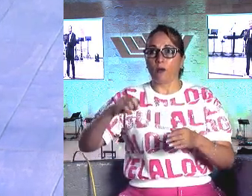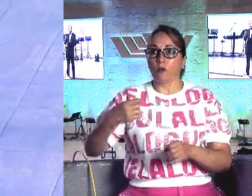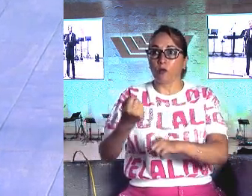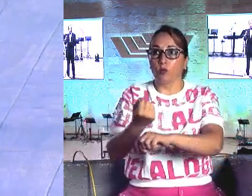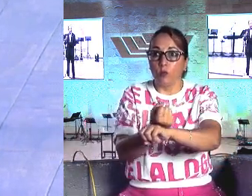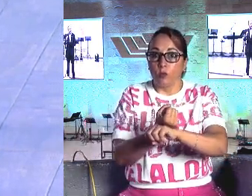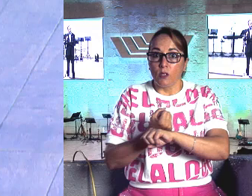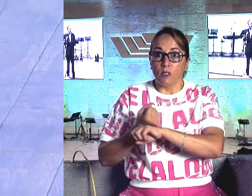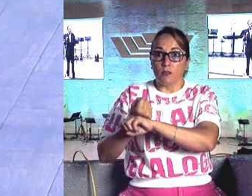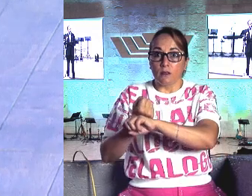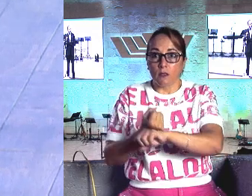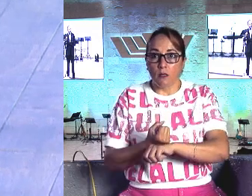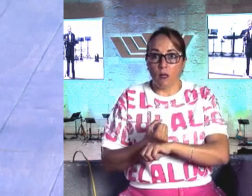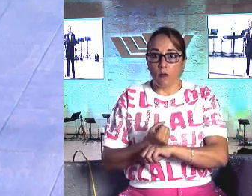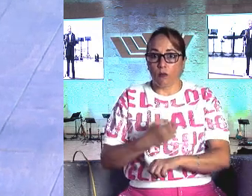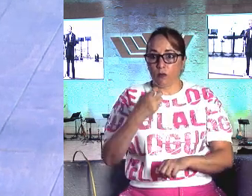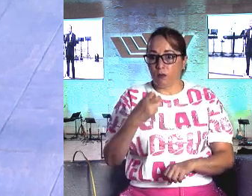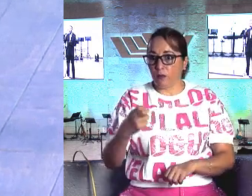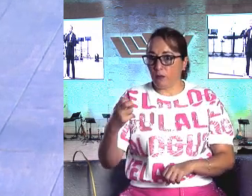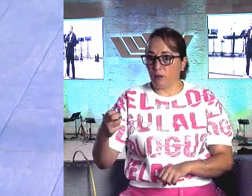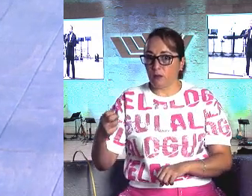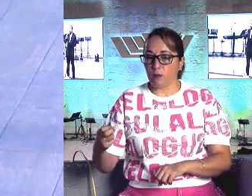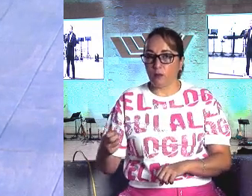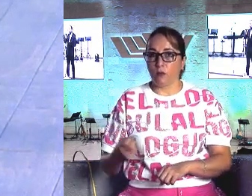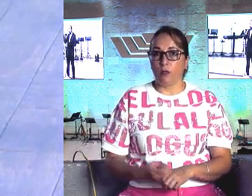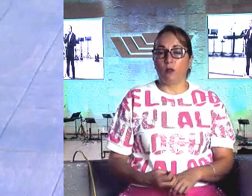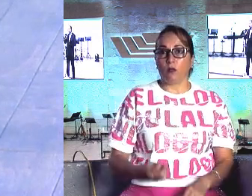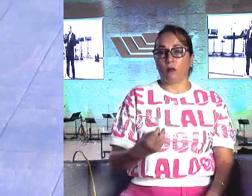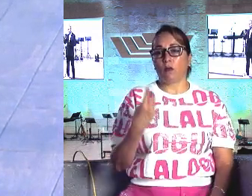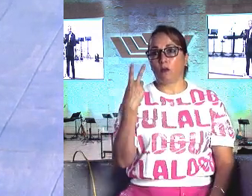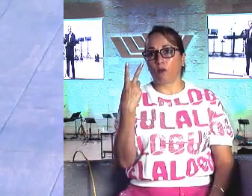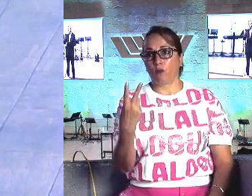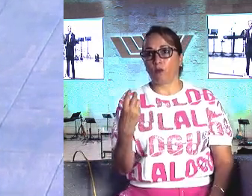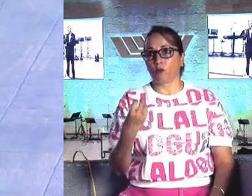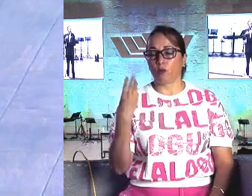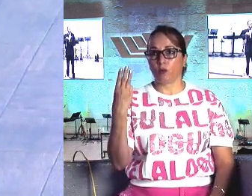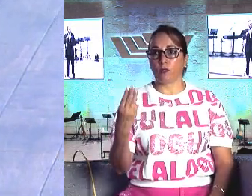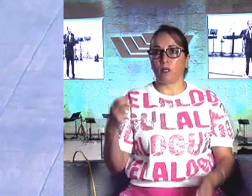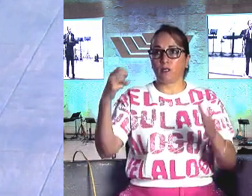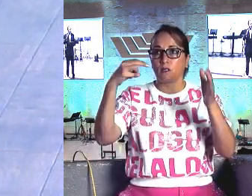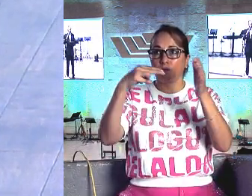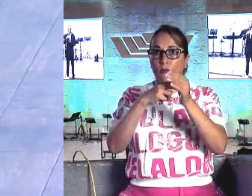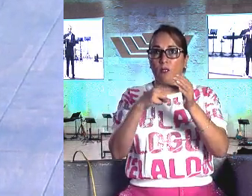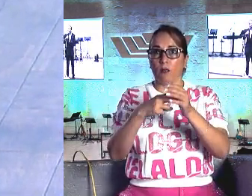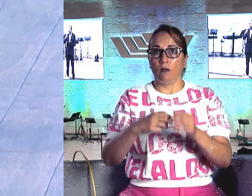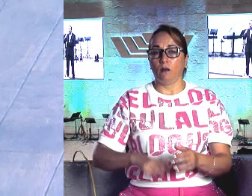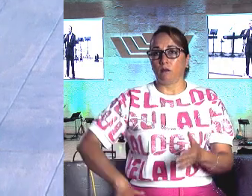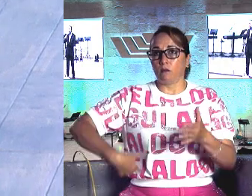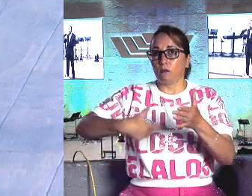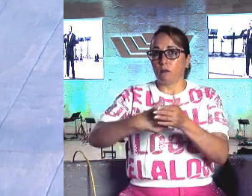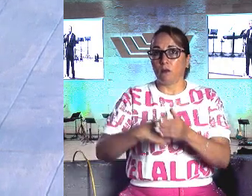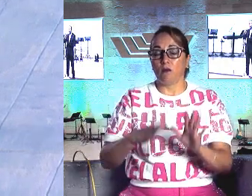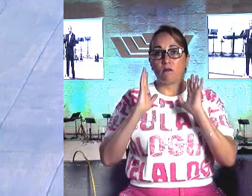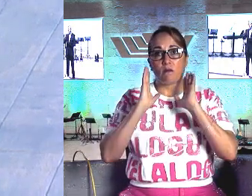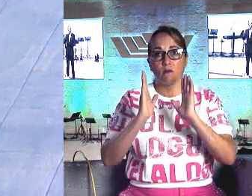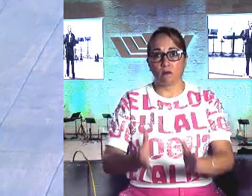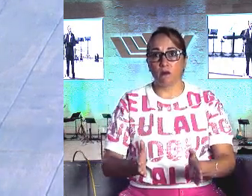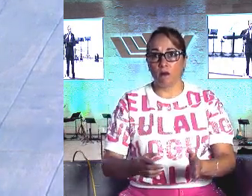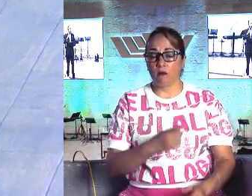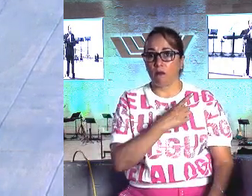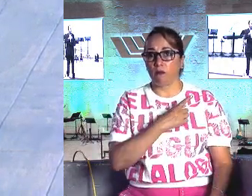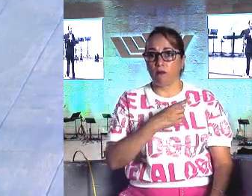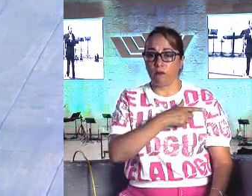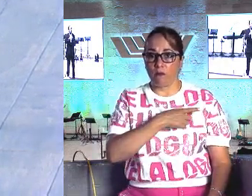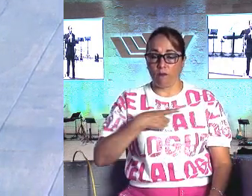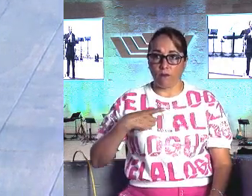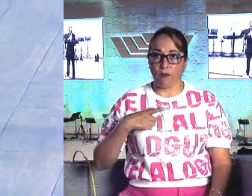esas aplicaciones. Y total que de 2,000-3,000 pesos bajó tantas aplicaciones que ahora ya debía más de 200,000 pesos con